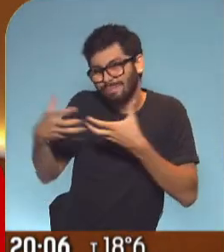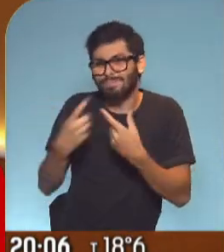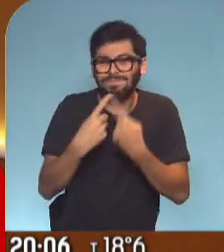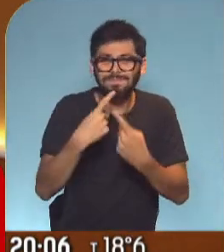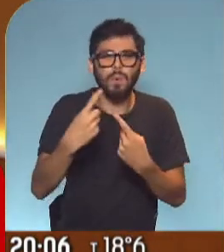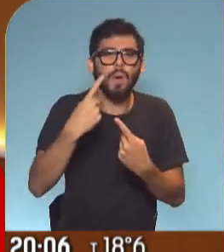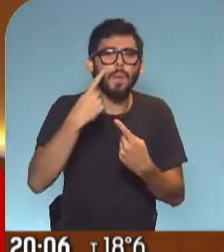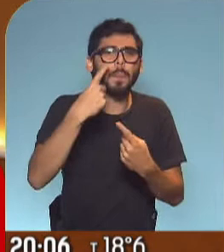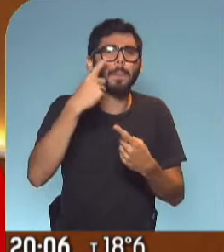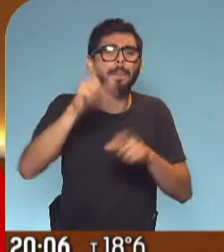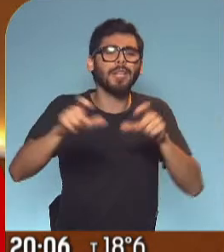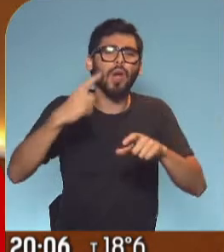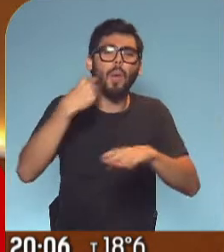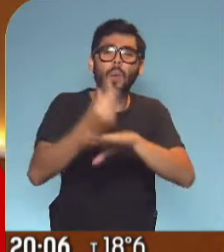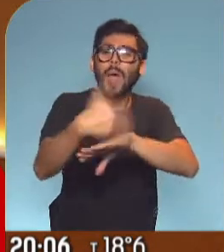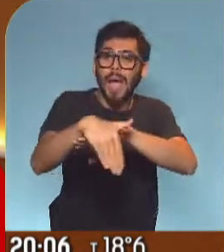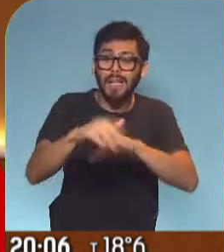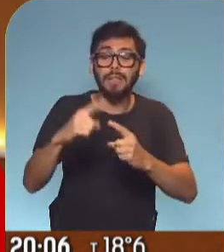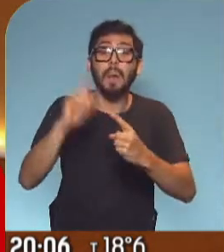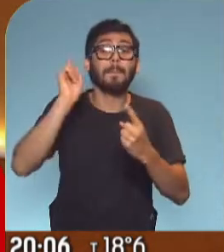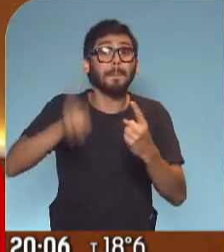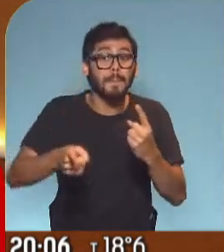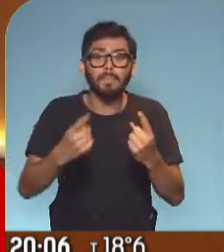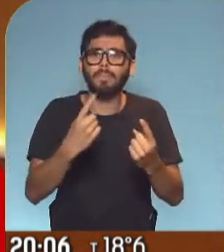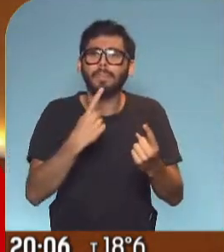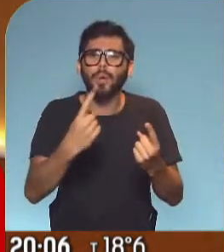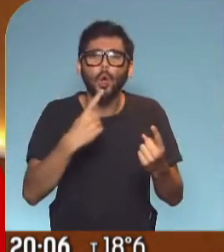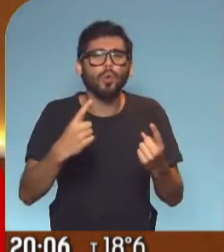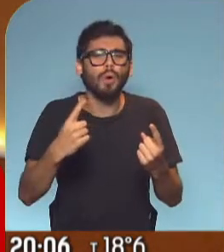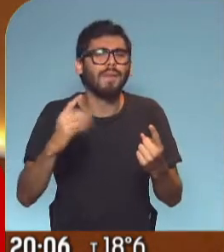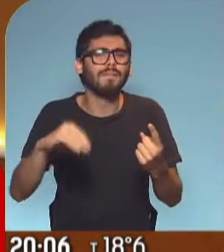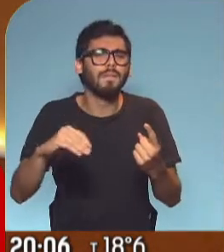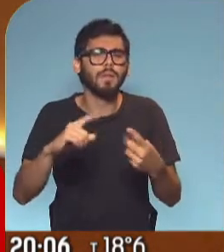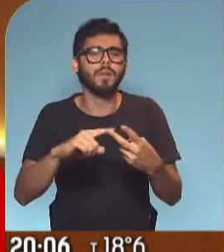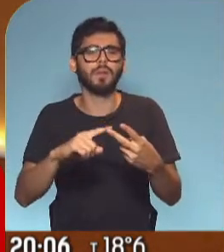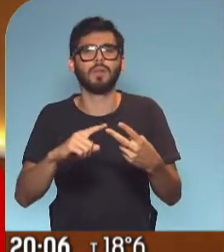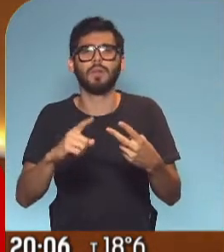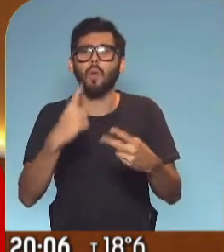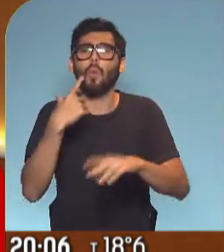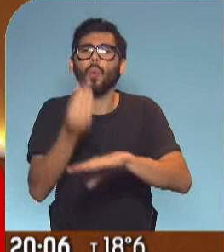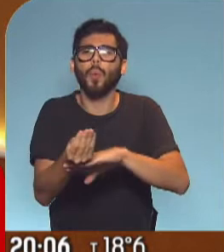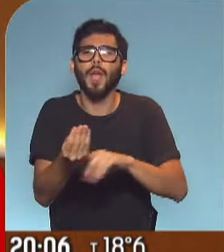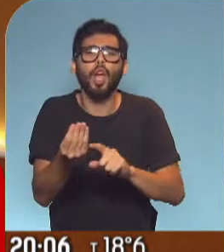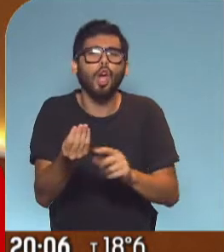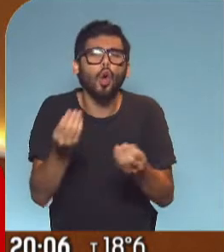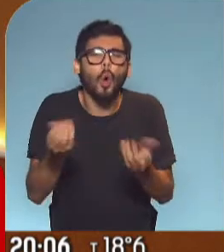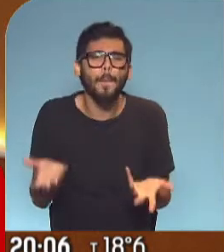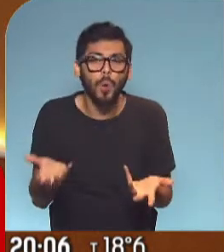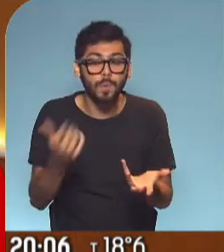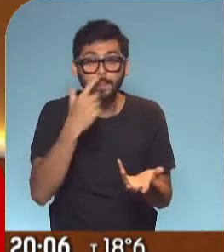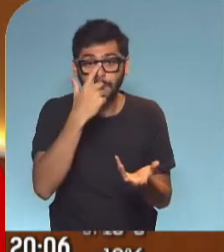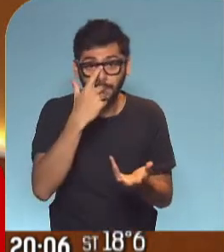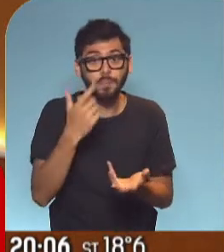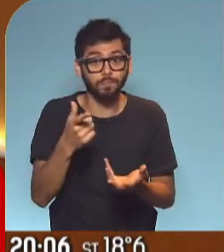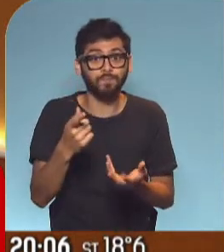durmiendo en la intemperie, sino que lo que nos interesaba saber en este tipo de relevamientos era cómo vivía esta gente. Nos parece muy importante